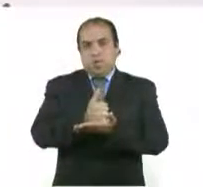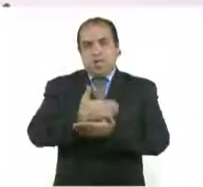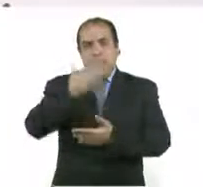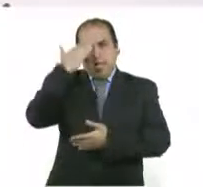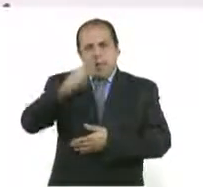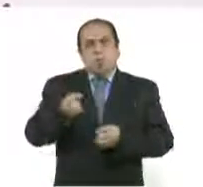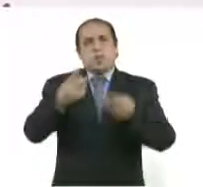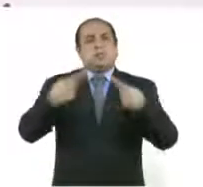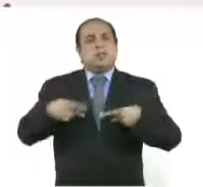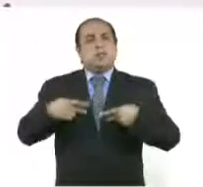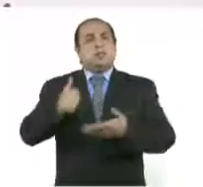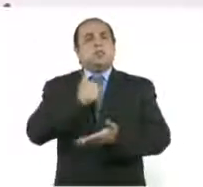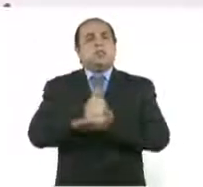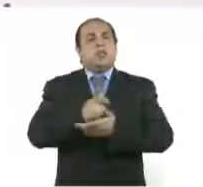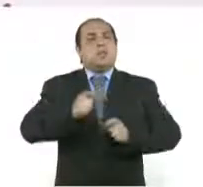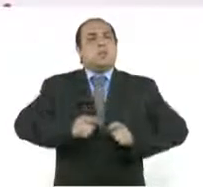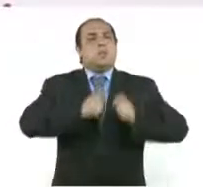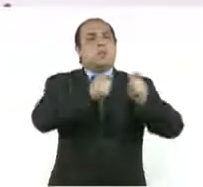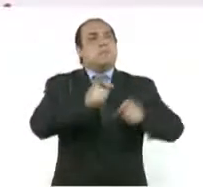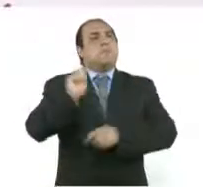la ciudad la reciben ahora?